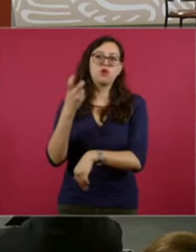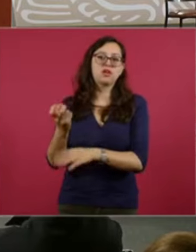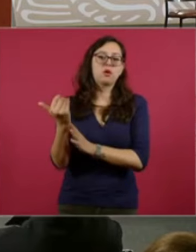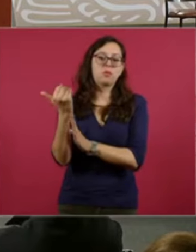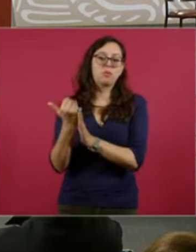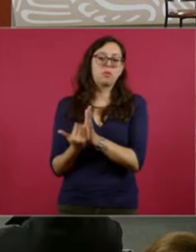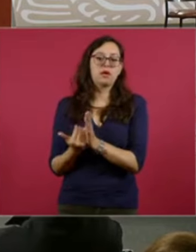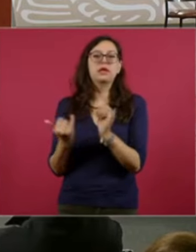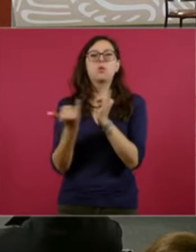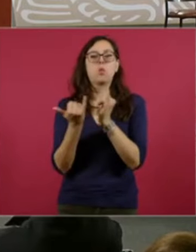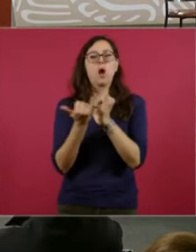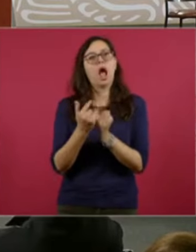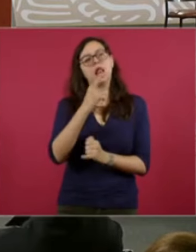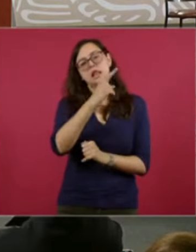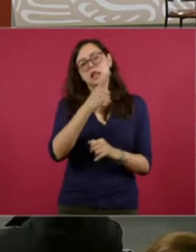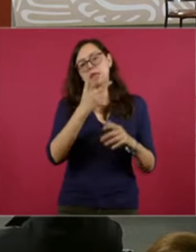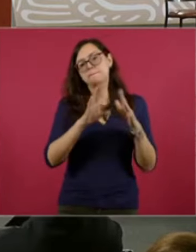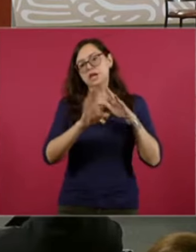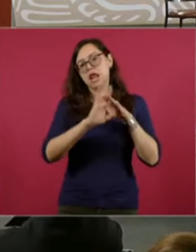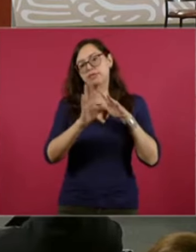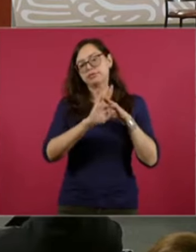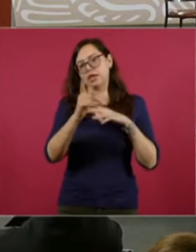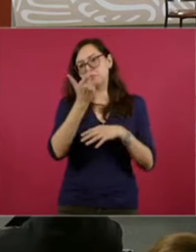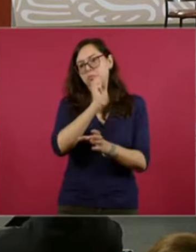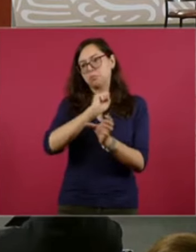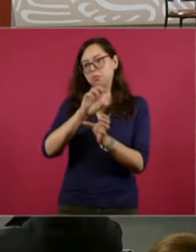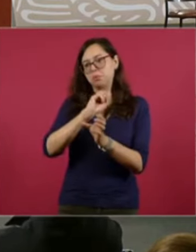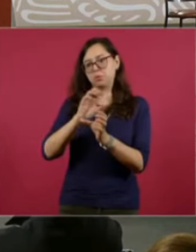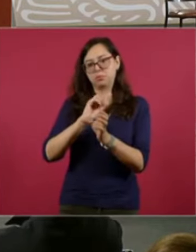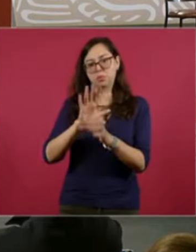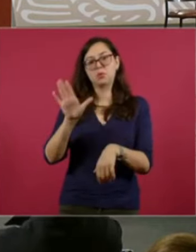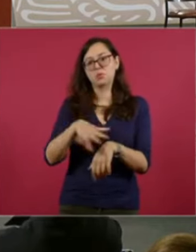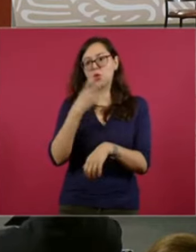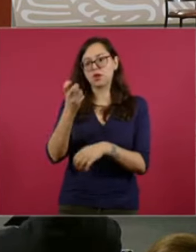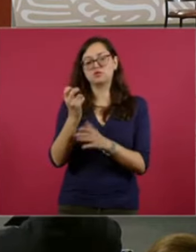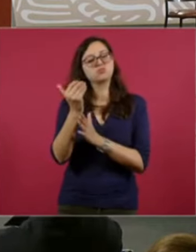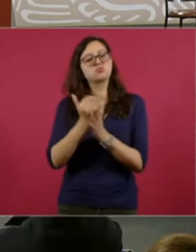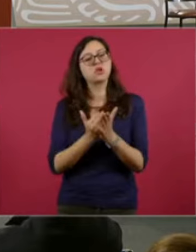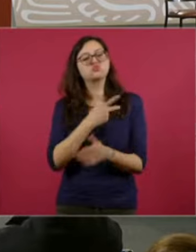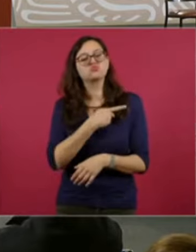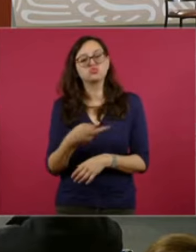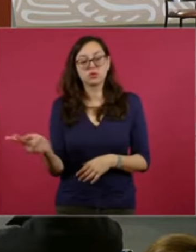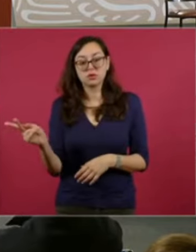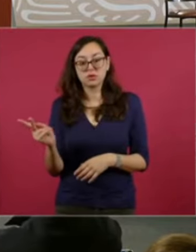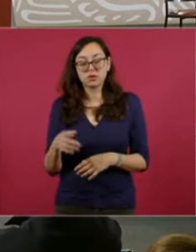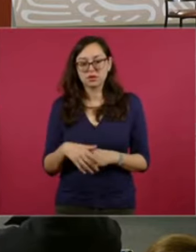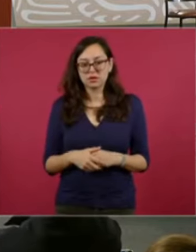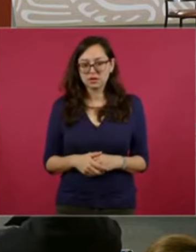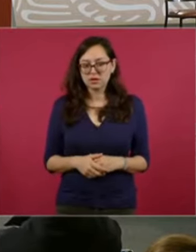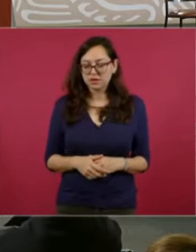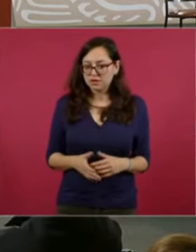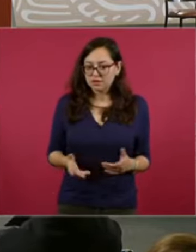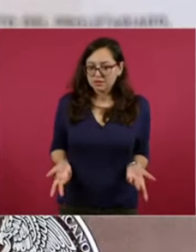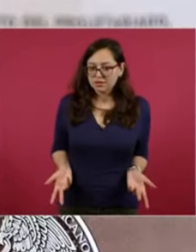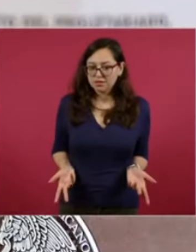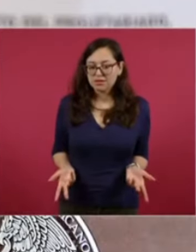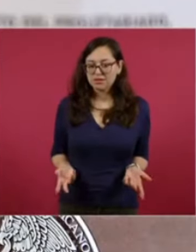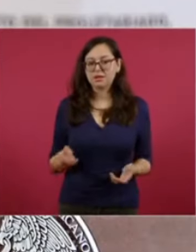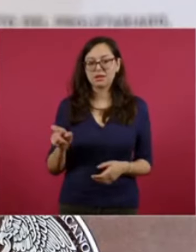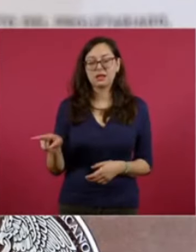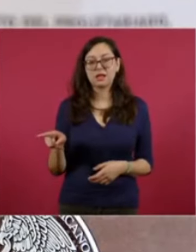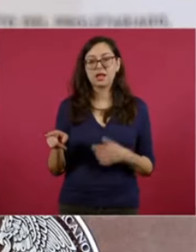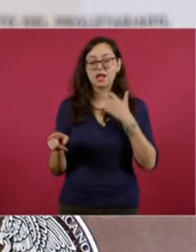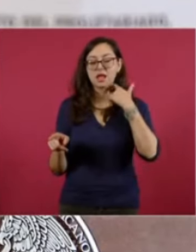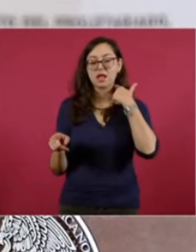recordar que en su sexenio la inflación, el peso mexicano se depreció. Además,